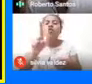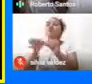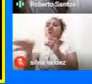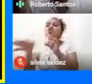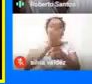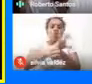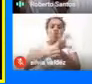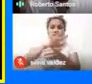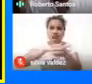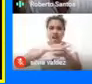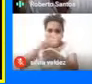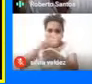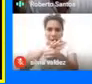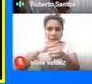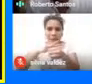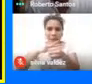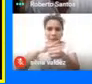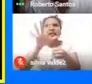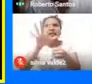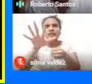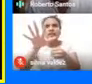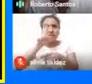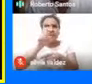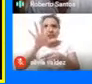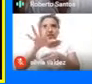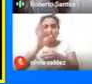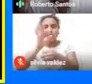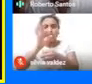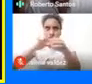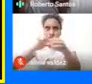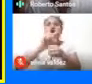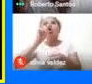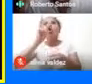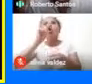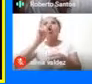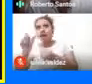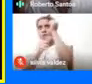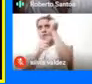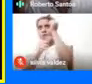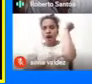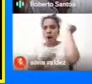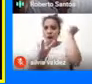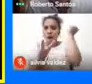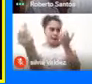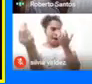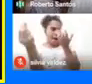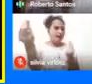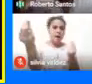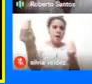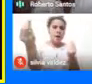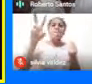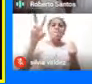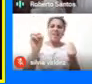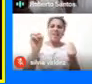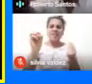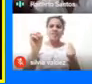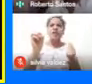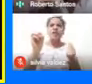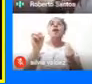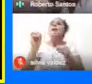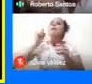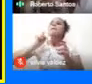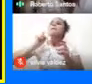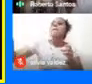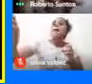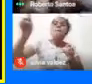De Cundinamarca Y 86 De Boyacá Distribuidos En 20 zonas O recorridos Que cada uno De ellos